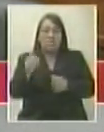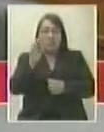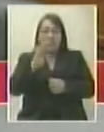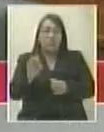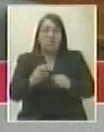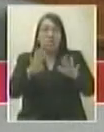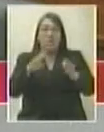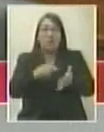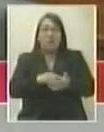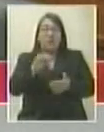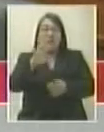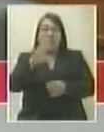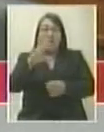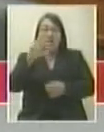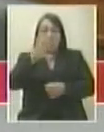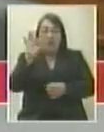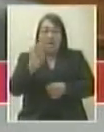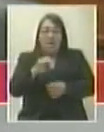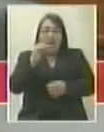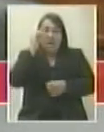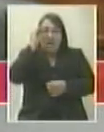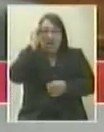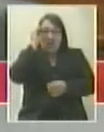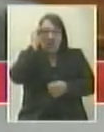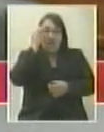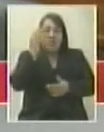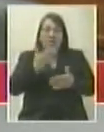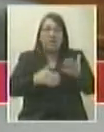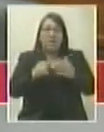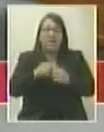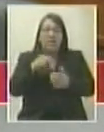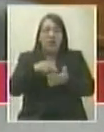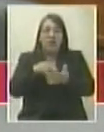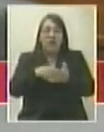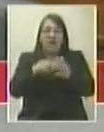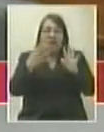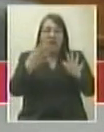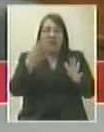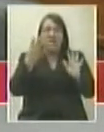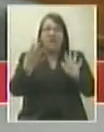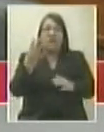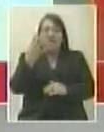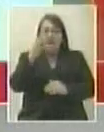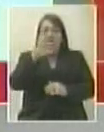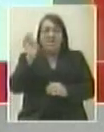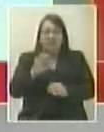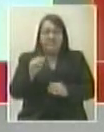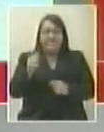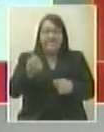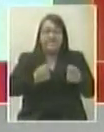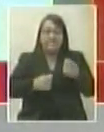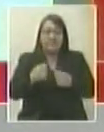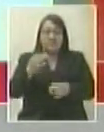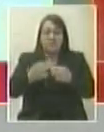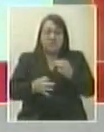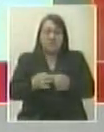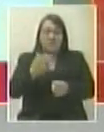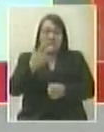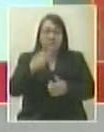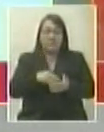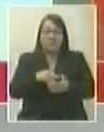de 9.53%, el servicio de la deuda, 9.94%, administración de